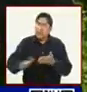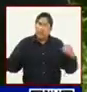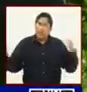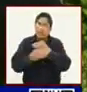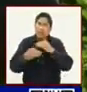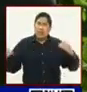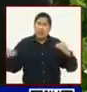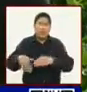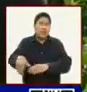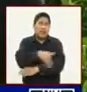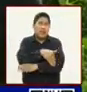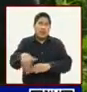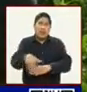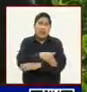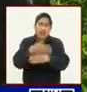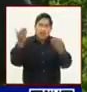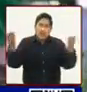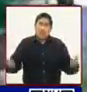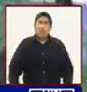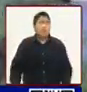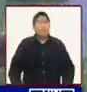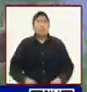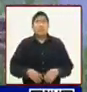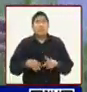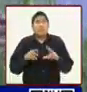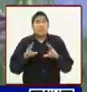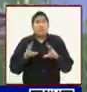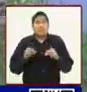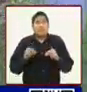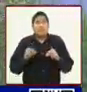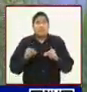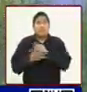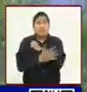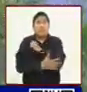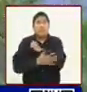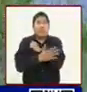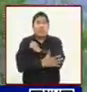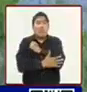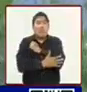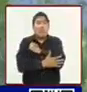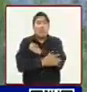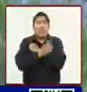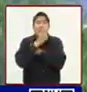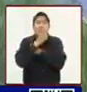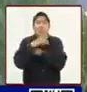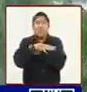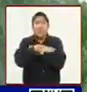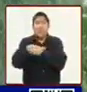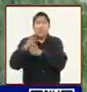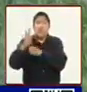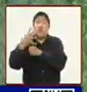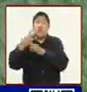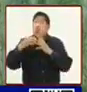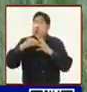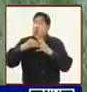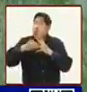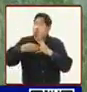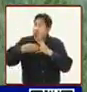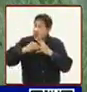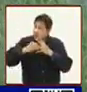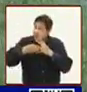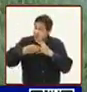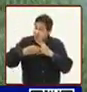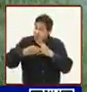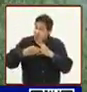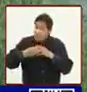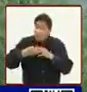avenidas, sus calles, sus aceras, ¿no? No, no estamos en el campo, estamos sobre una acera del cuarto anillo de los barrios